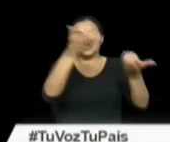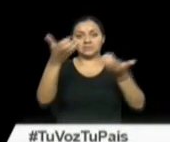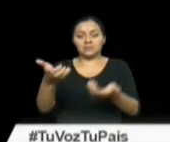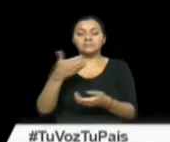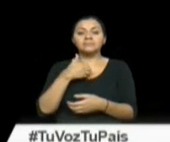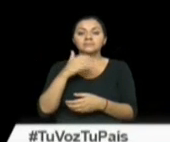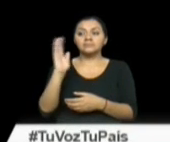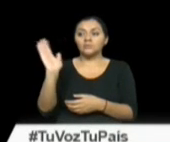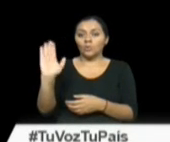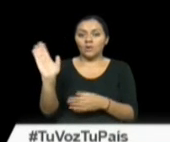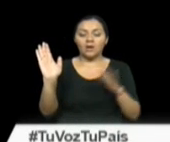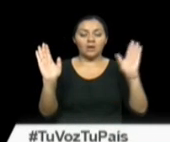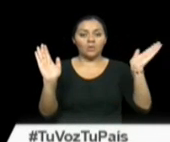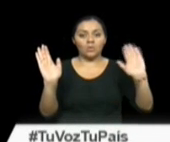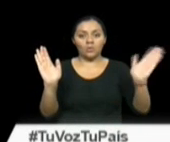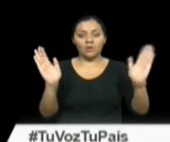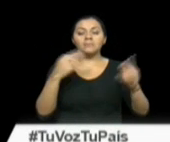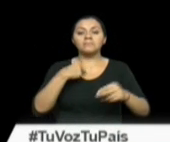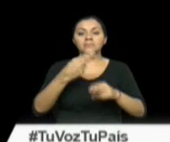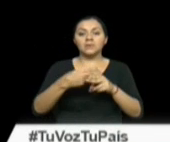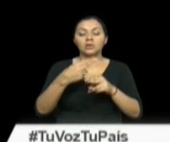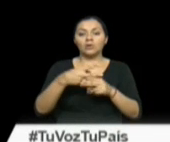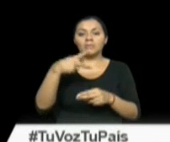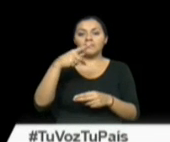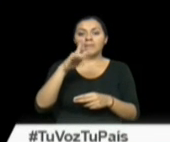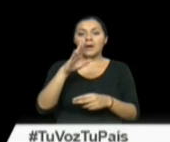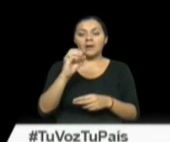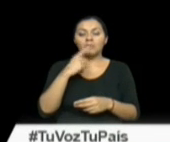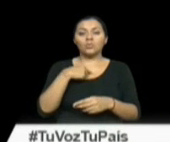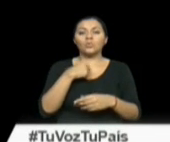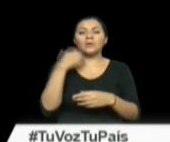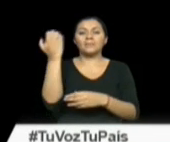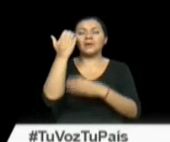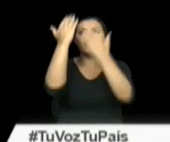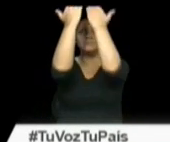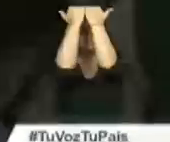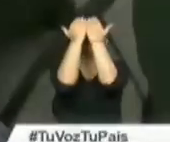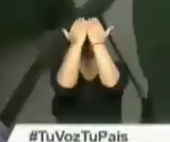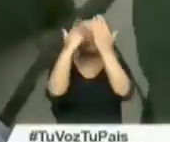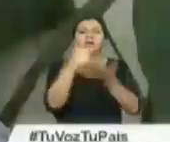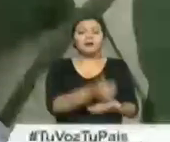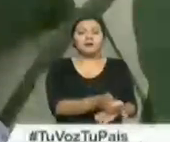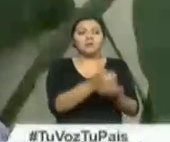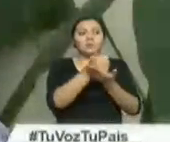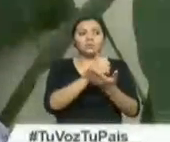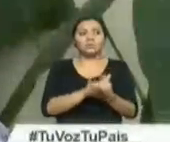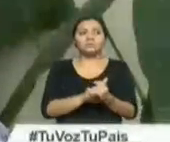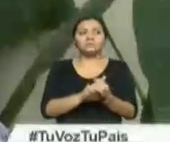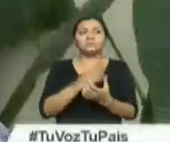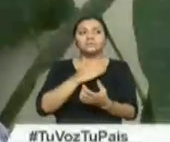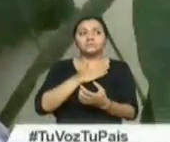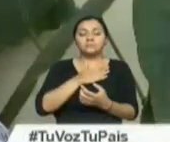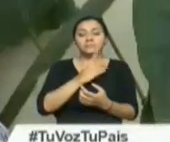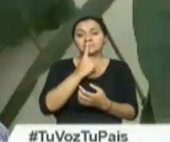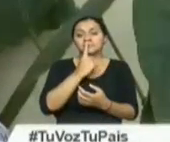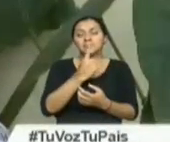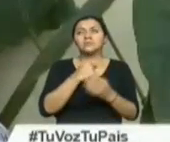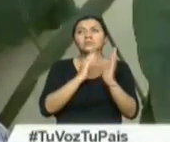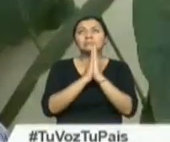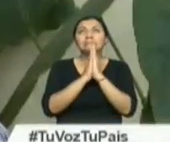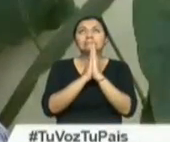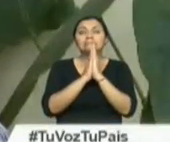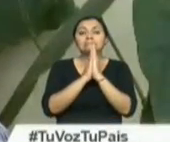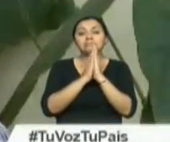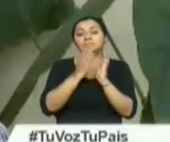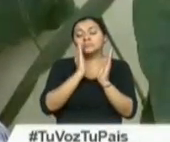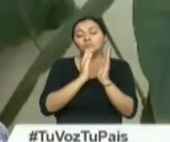Hola. Hola. Yo hablo Pablo Córdoba, estoy en emergencia, estoy atrapado y quiero que me saque. Digo, Padre mío, haz lo